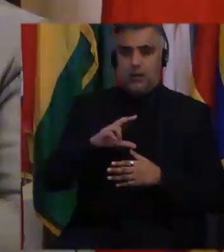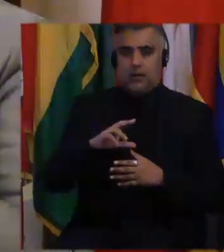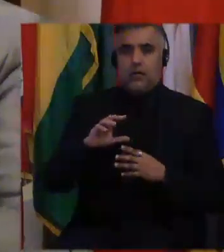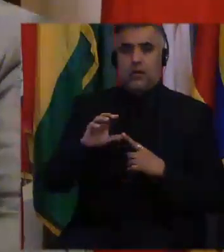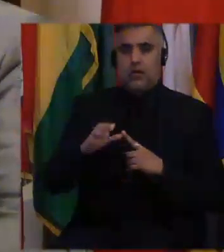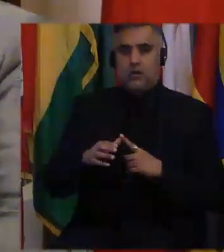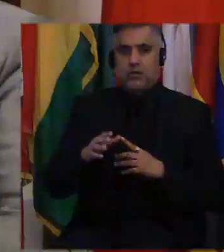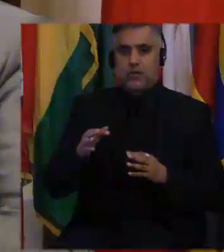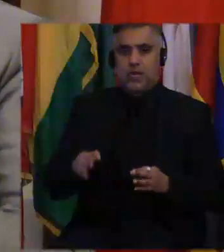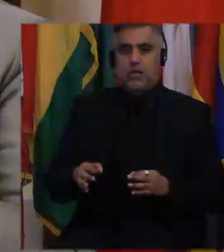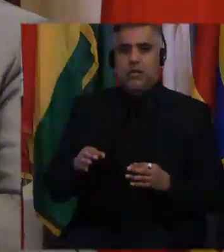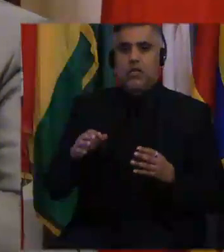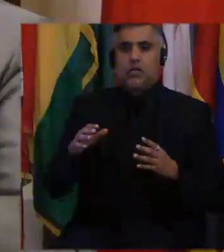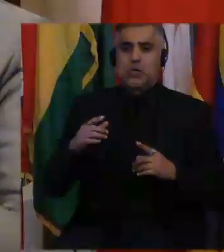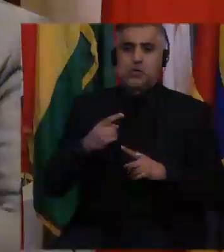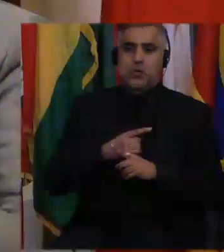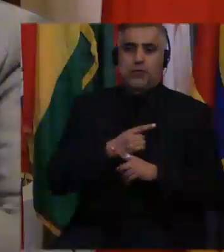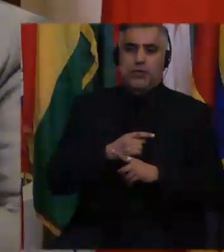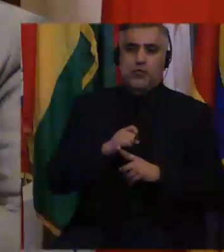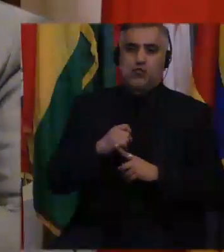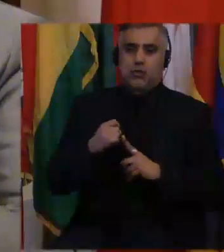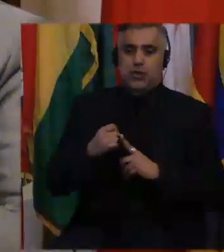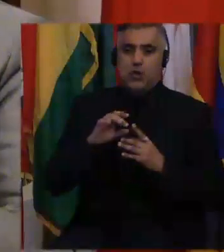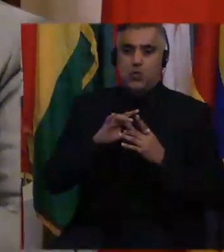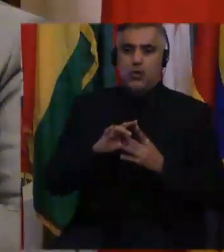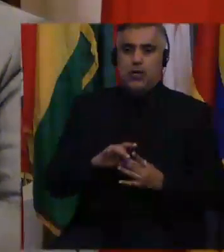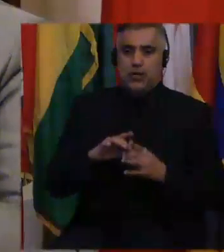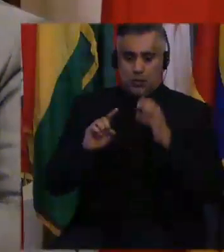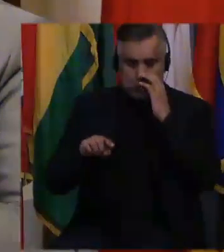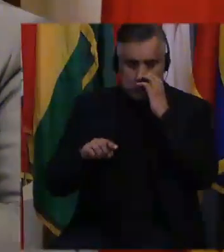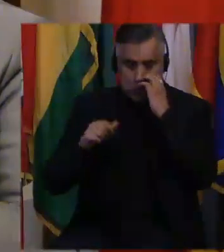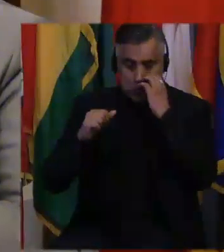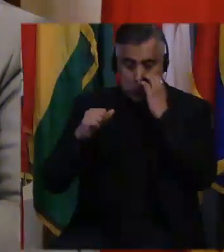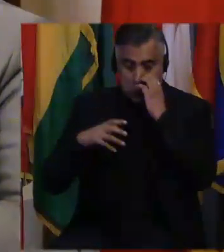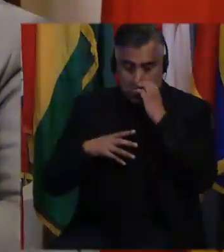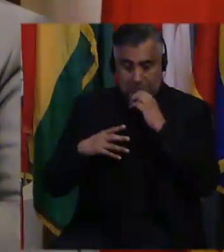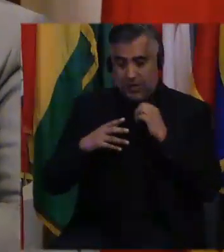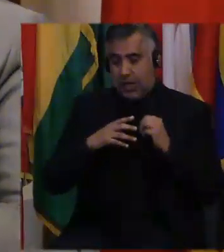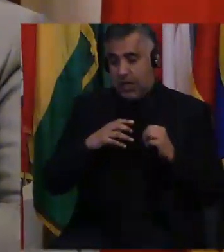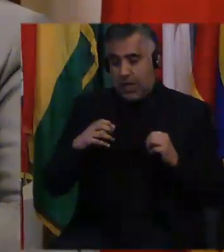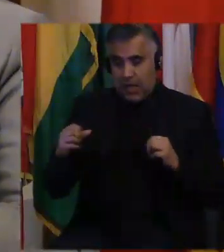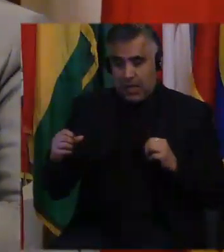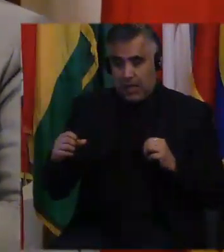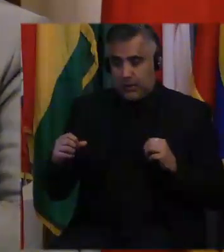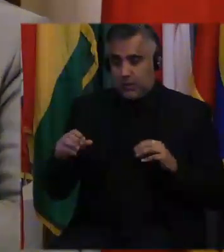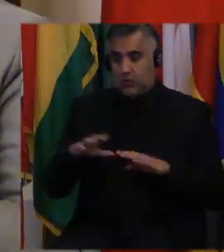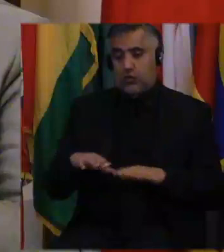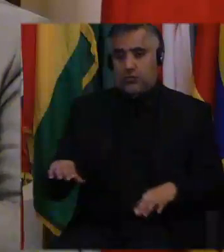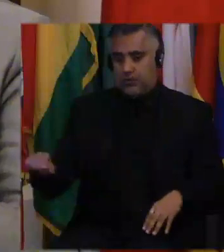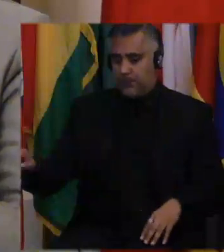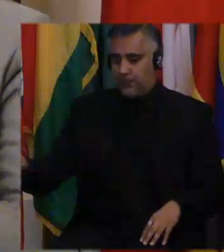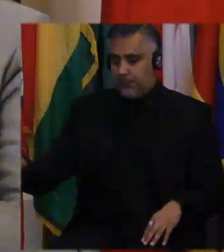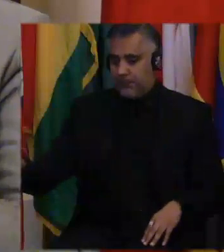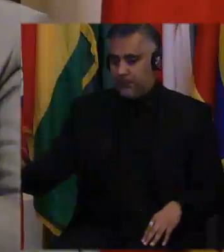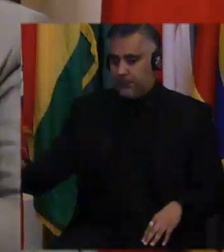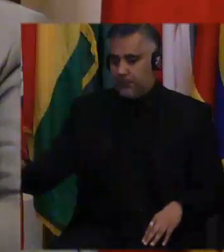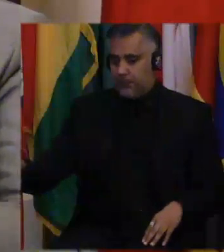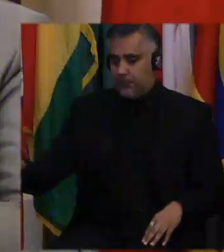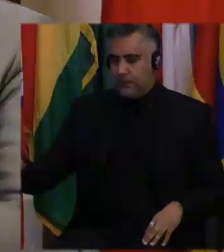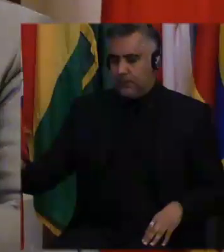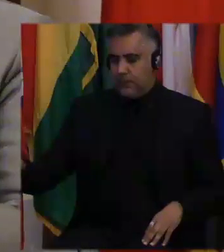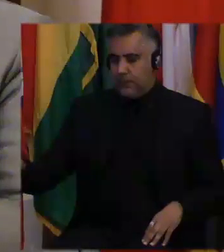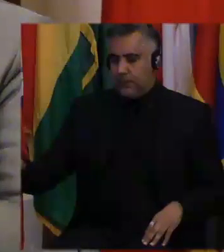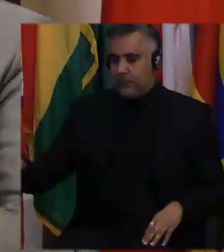de niños y niñas migrantes. Y ahí también hay una énfasis importante sobre el tema de las mujeres, ¿no? Lo que me